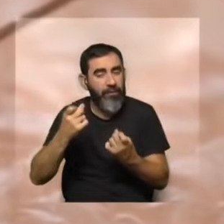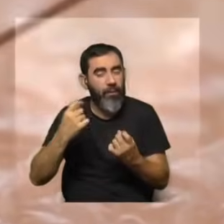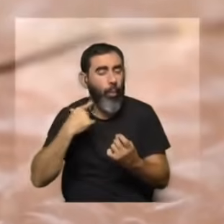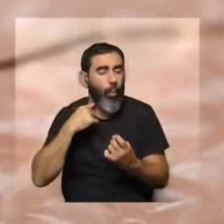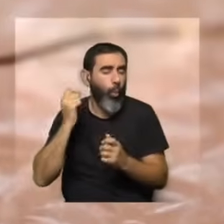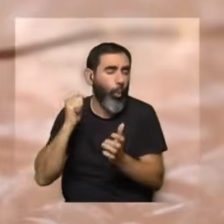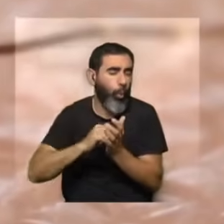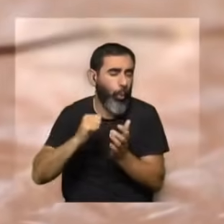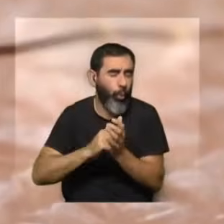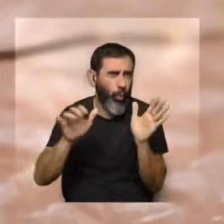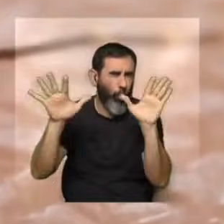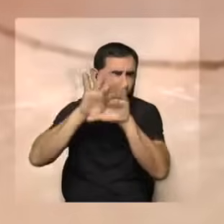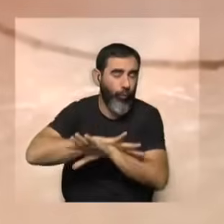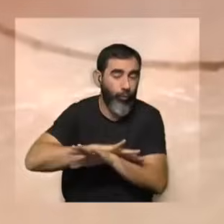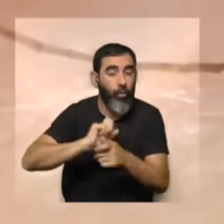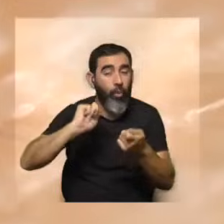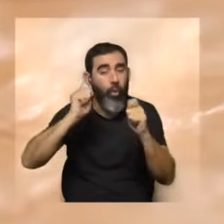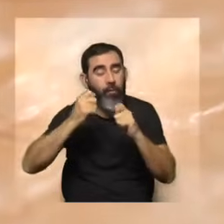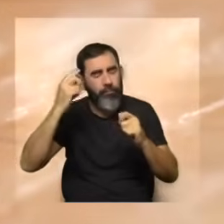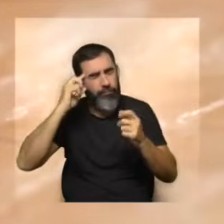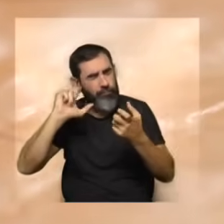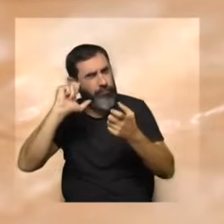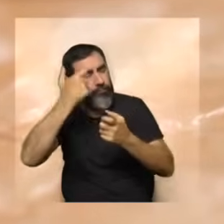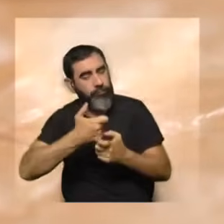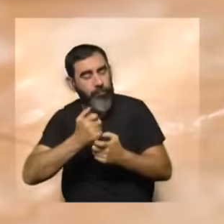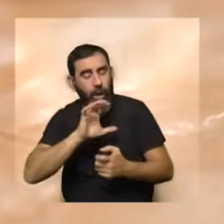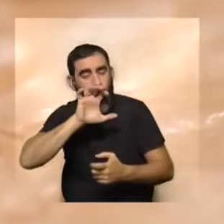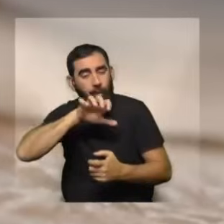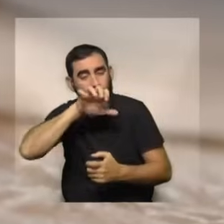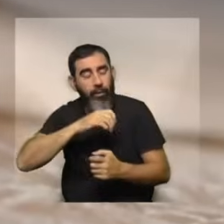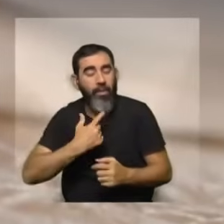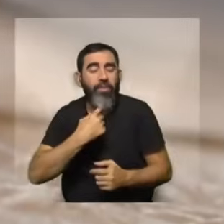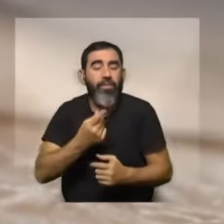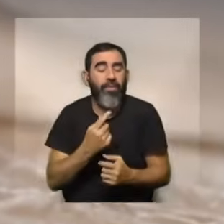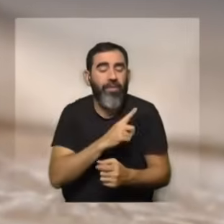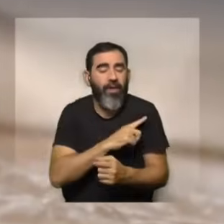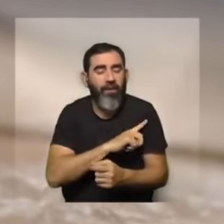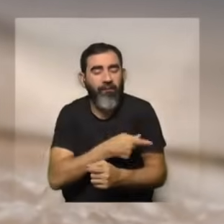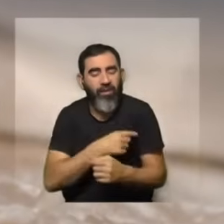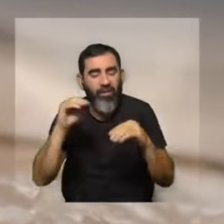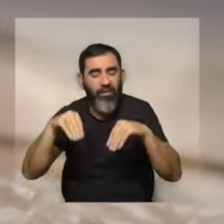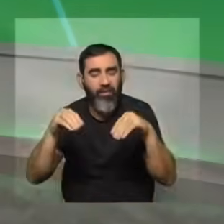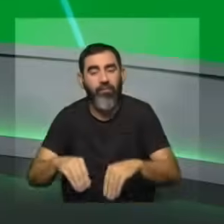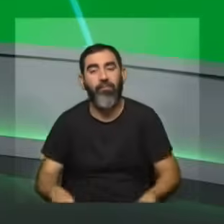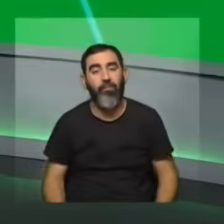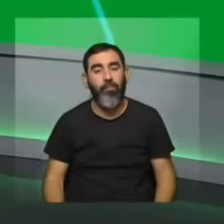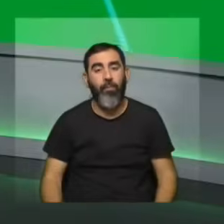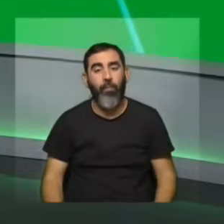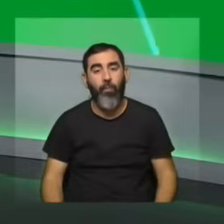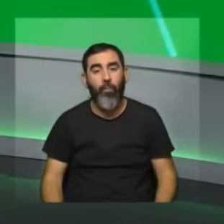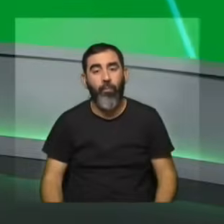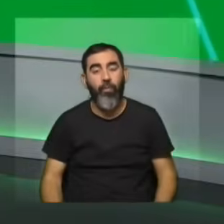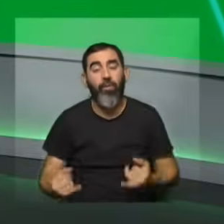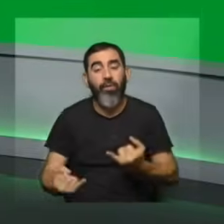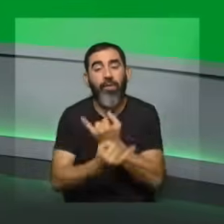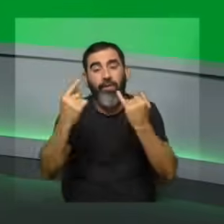cuello, confusión o alteración del estado mental, convulsiones y debilidad muscular. En el marco de un